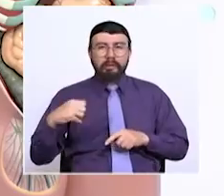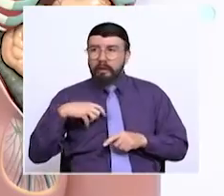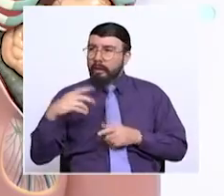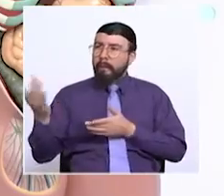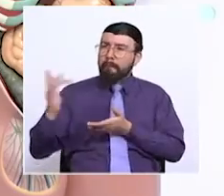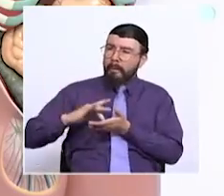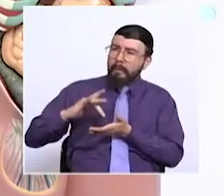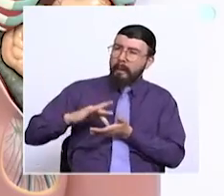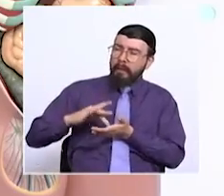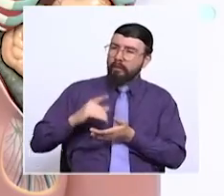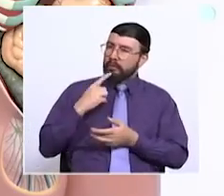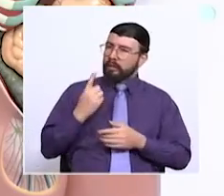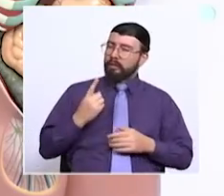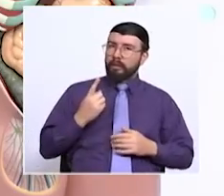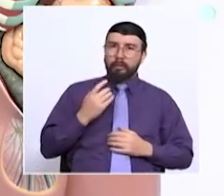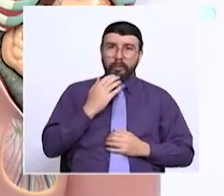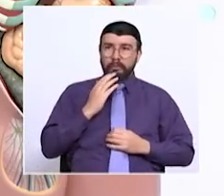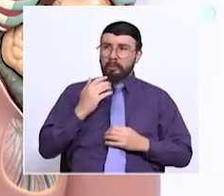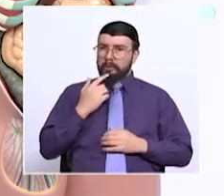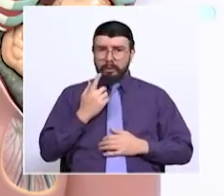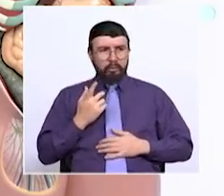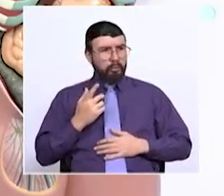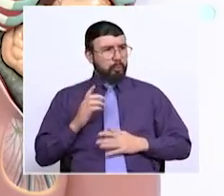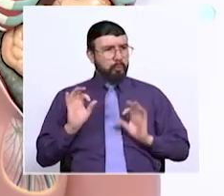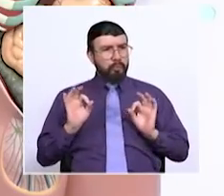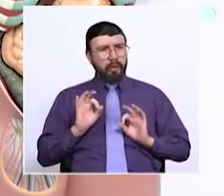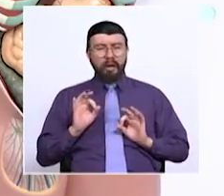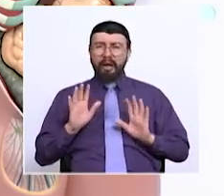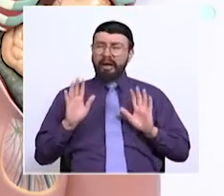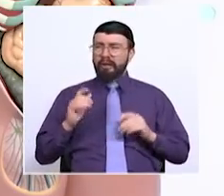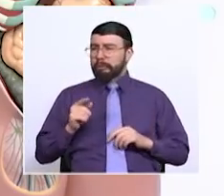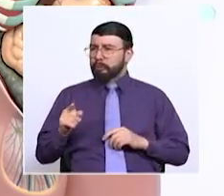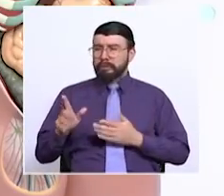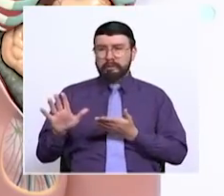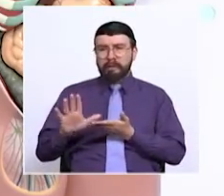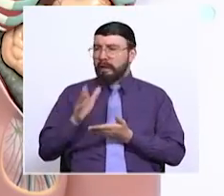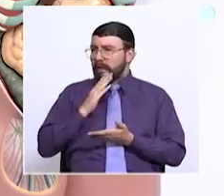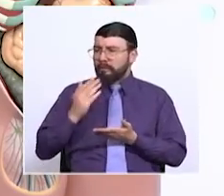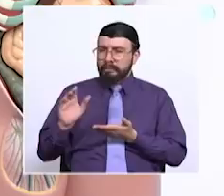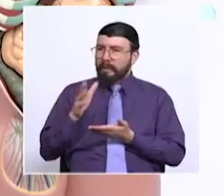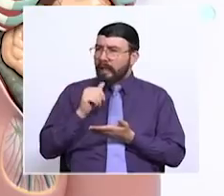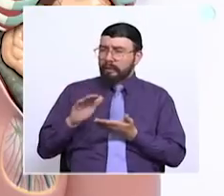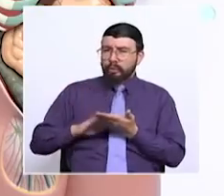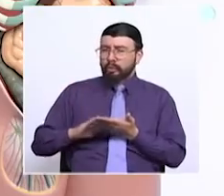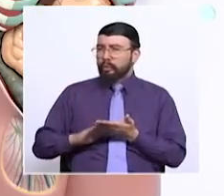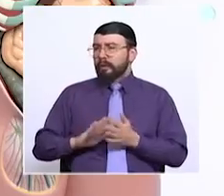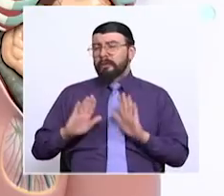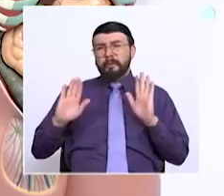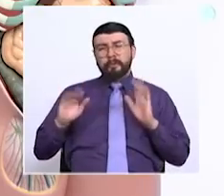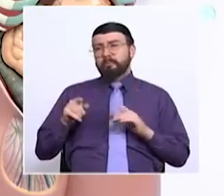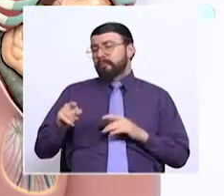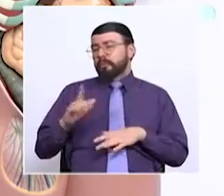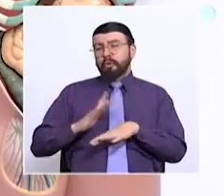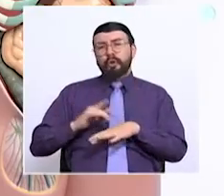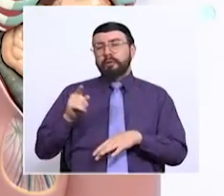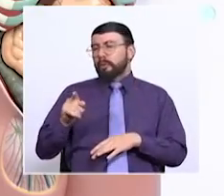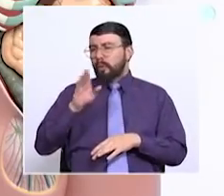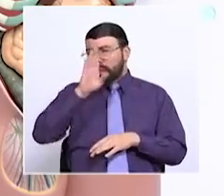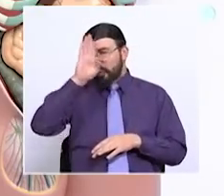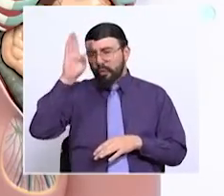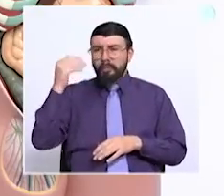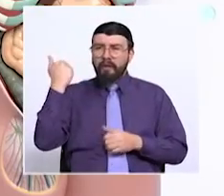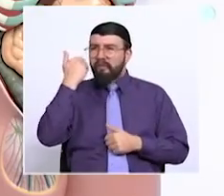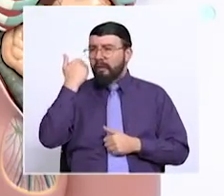me dijeron que yo no tenía ya tratamiento, que el tratamiento mío era paliativo, que ya me tenía que acostumbrar a la